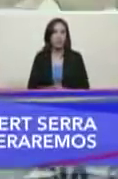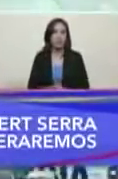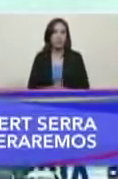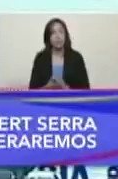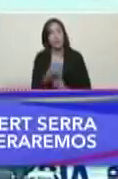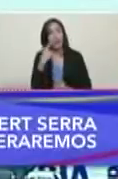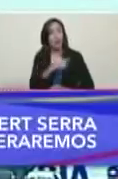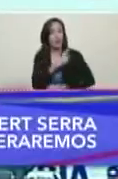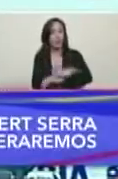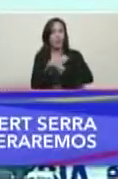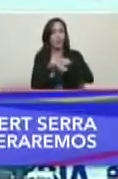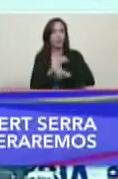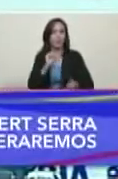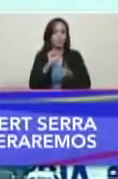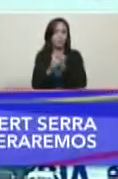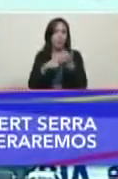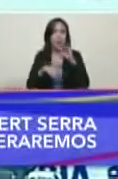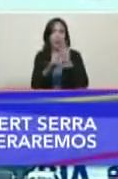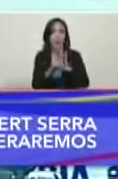Mano dura, mano de hierro de la ley.